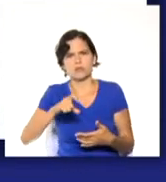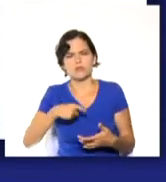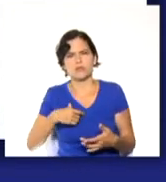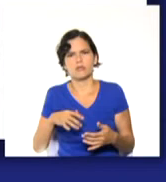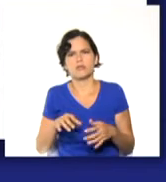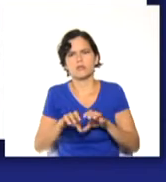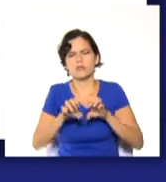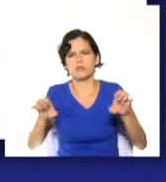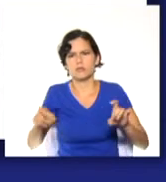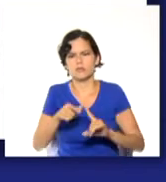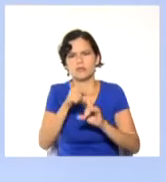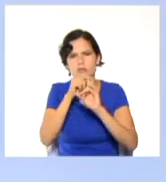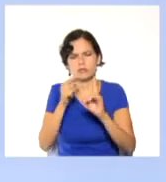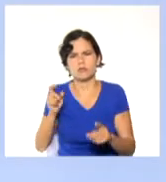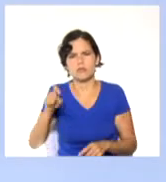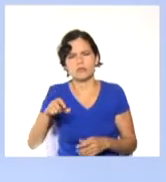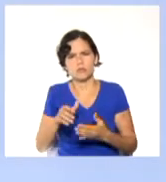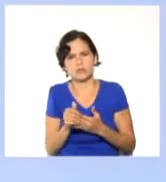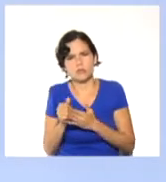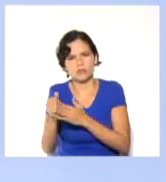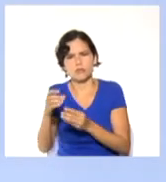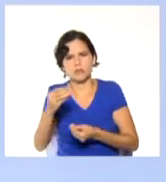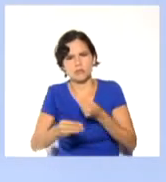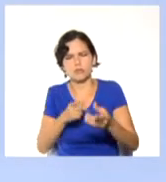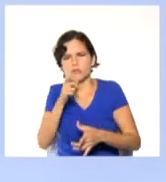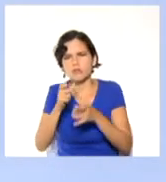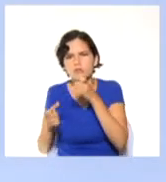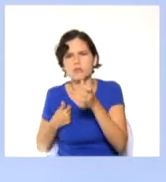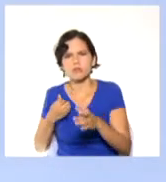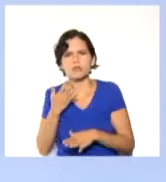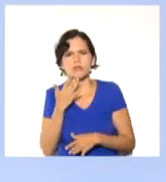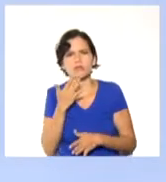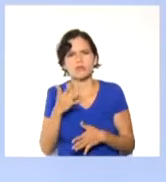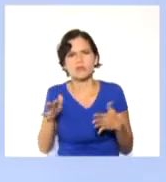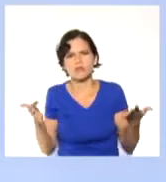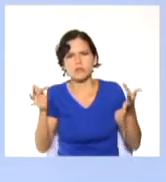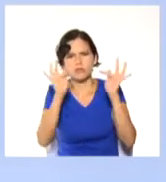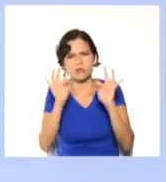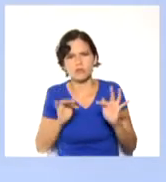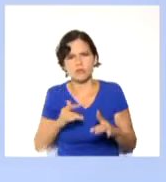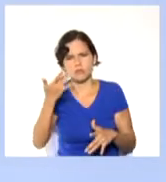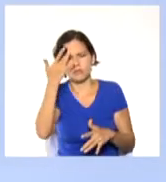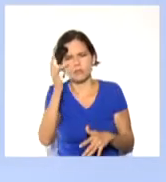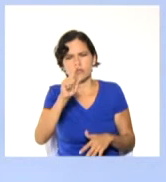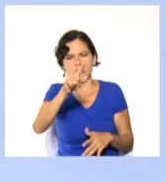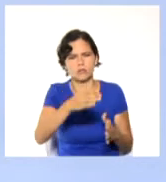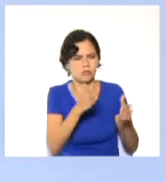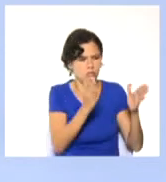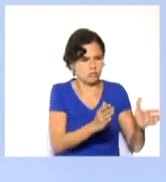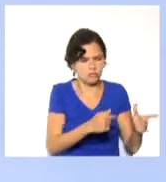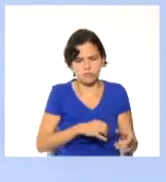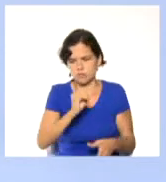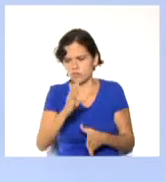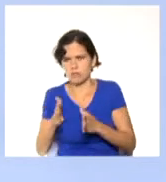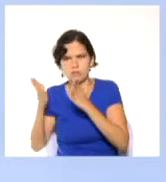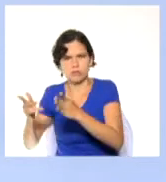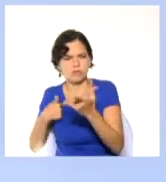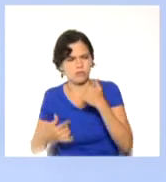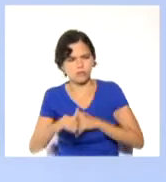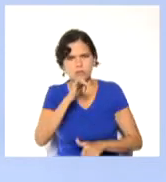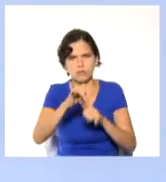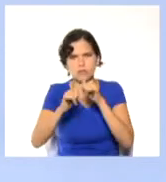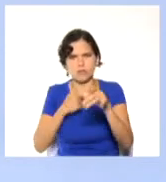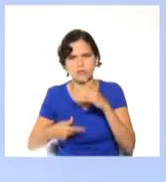discapacidad necesitará que les guiemos haciendo preguntas claves, como por ejemplo, ¿de qué manera crees que esta parte o que esta parte de la